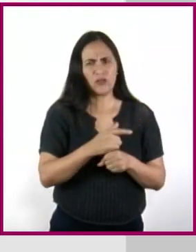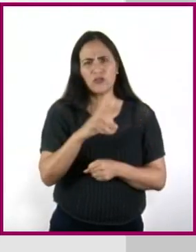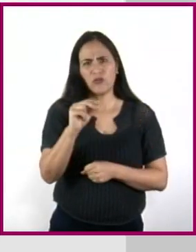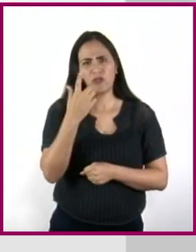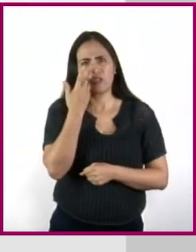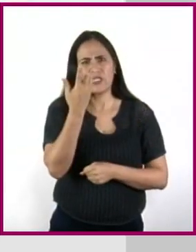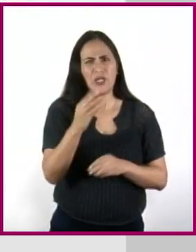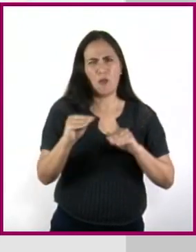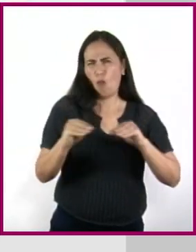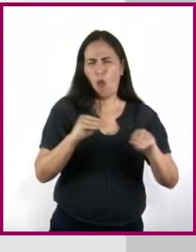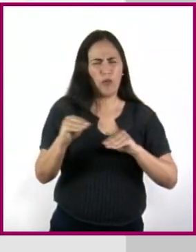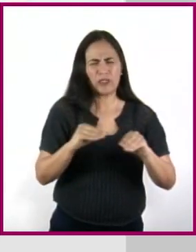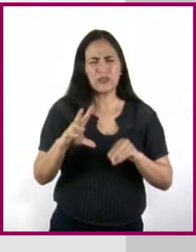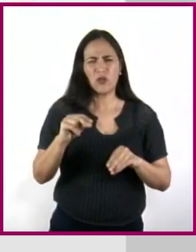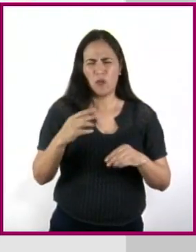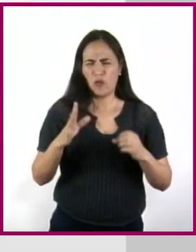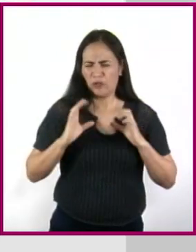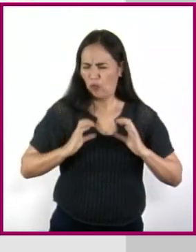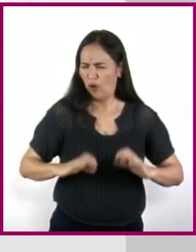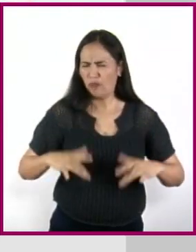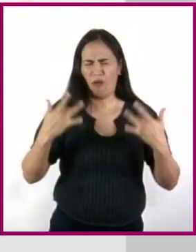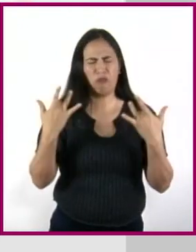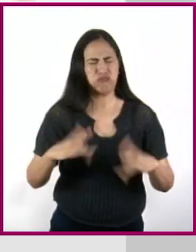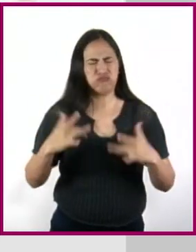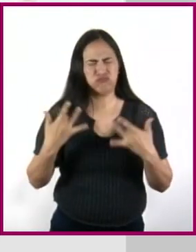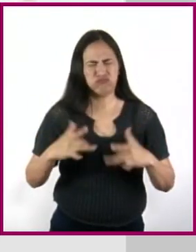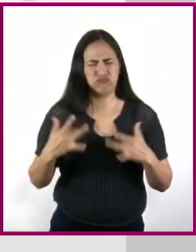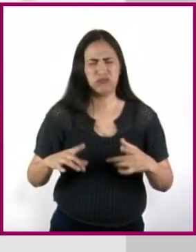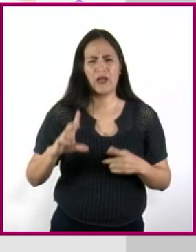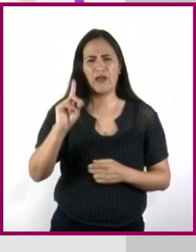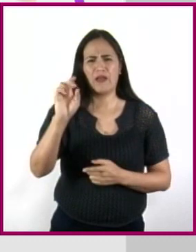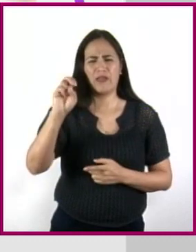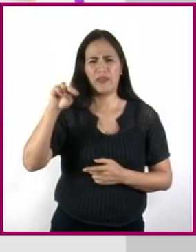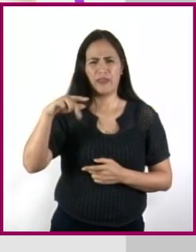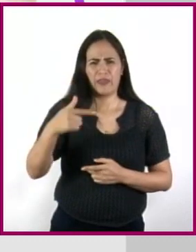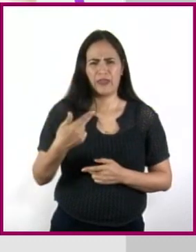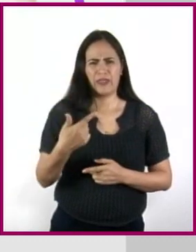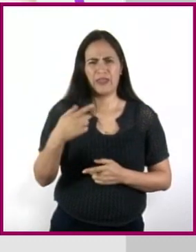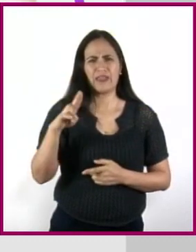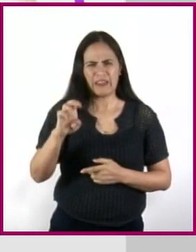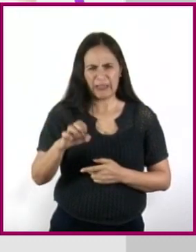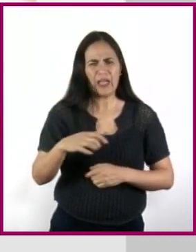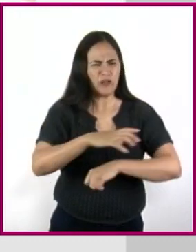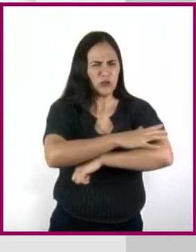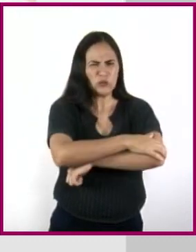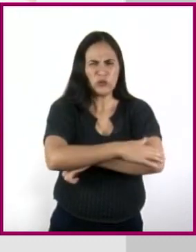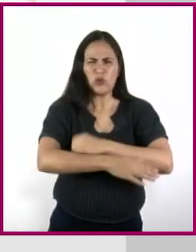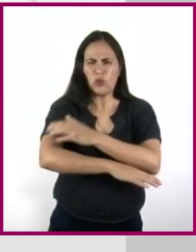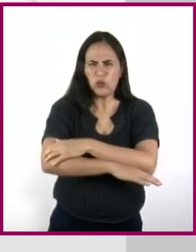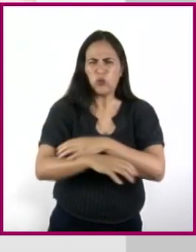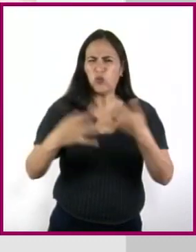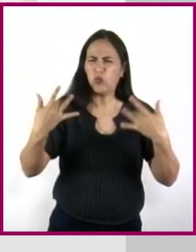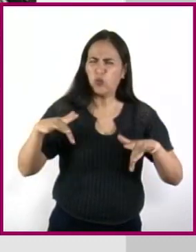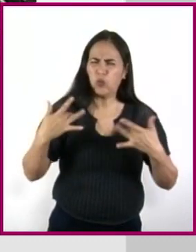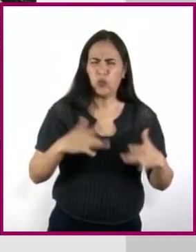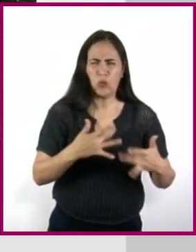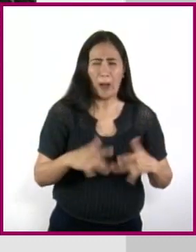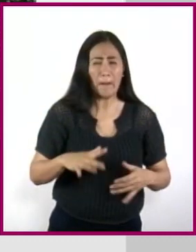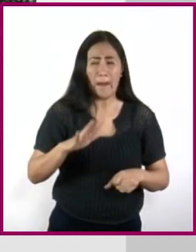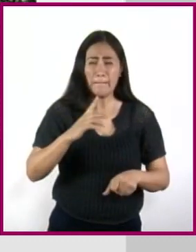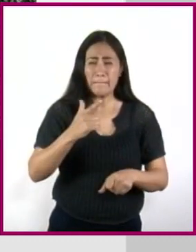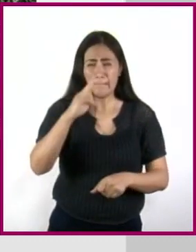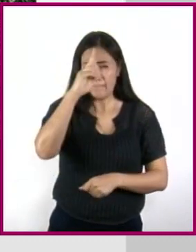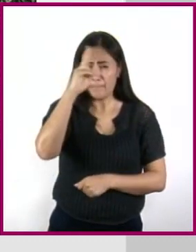moverse por tanto dolor, a diferencia de dengue y Zika. Dengue y Zika sí dan dolores articulares, pero no son tan grandes